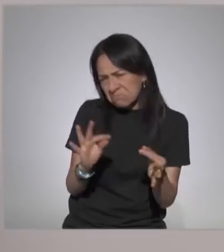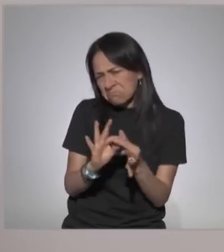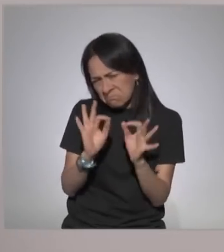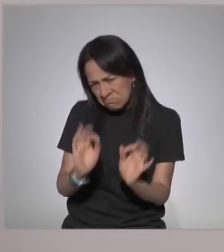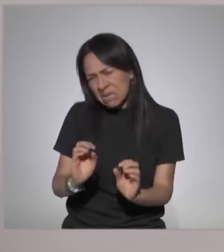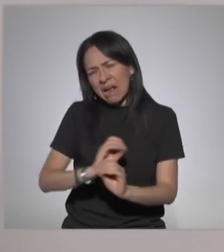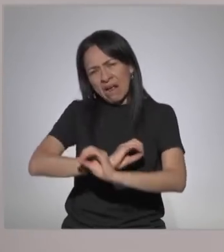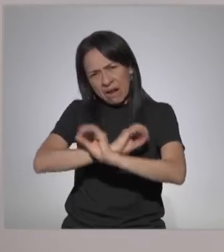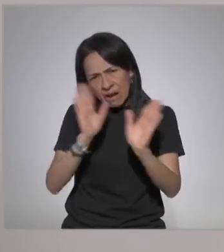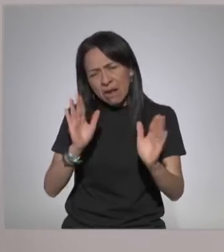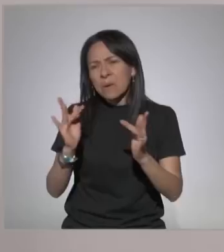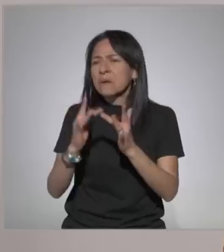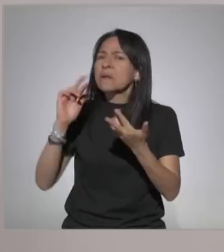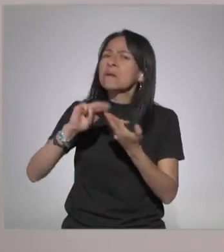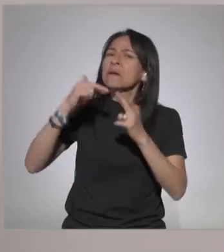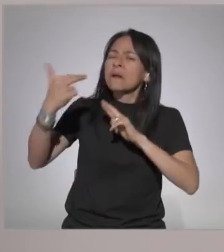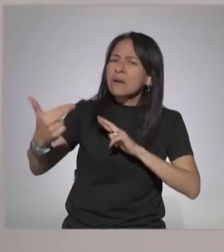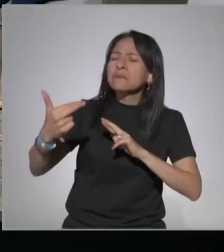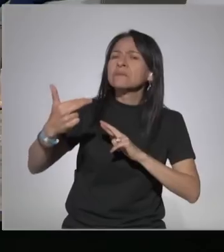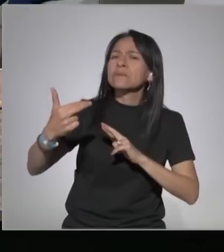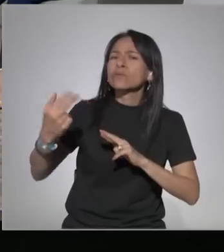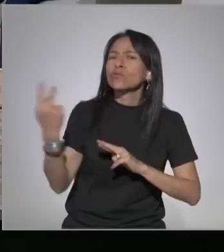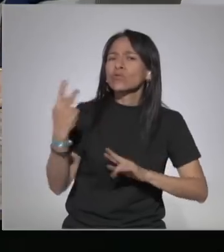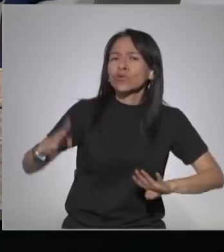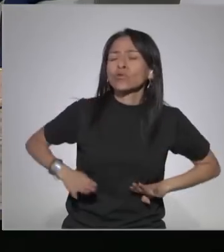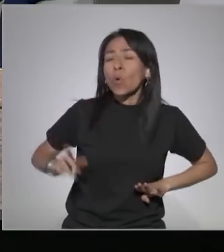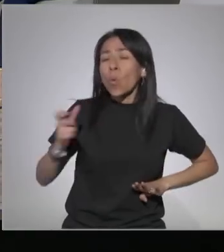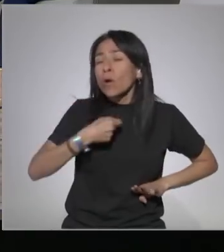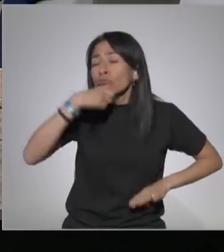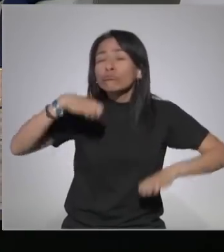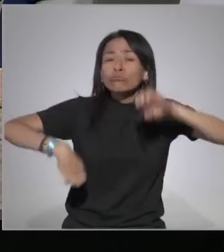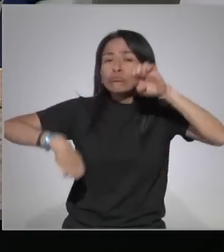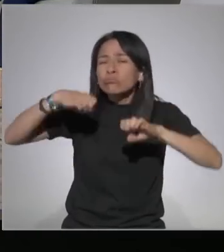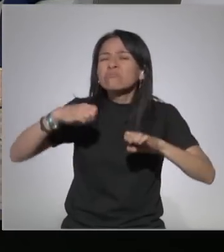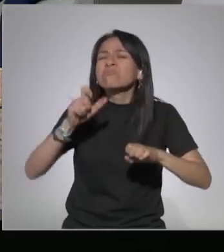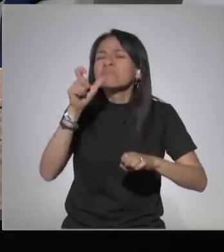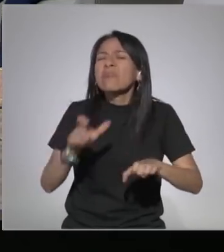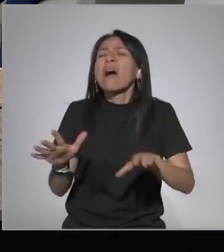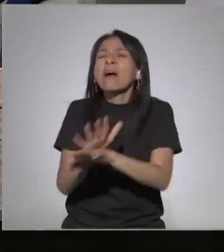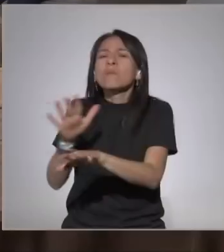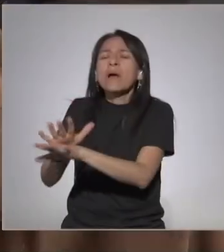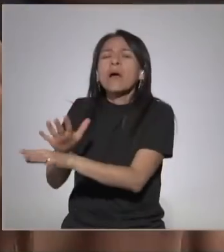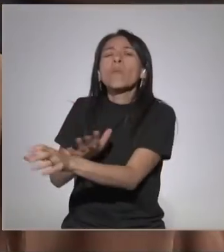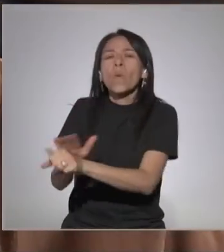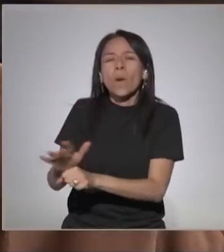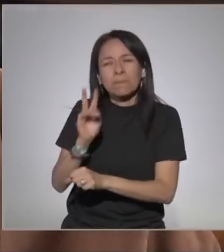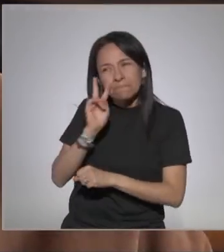en la relación de pareja cuando ya se llega a la adultez. Lo vemos y lo comentamos.